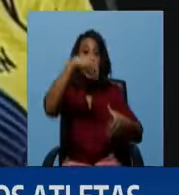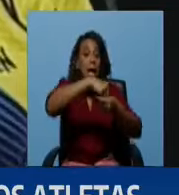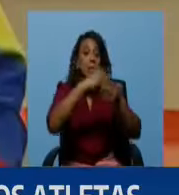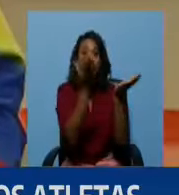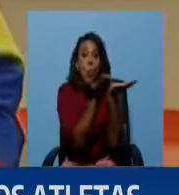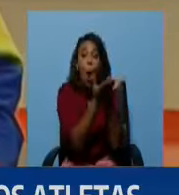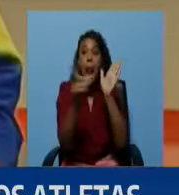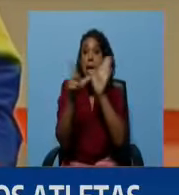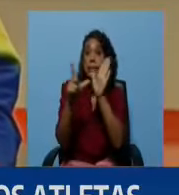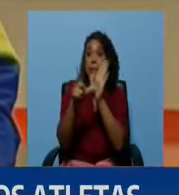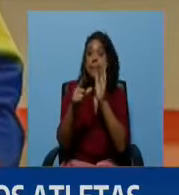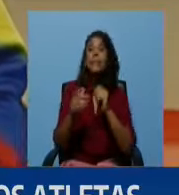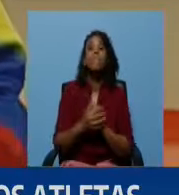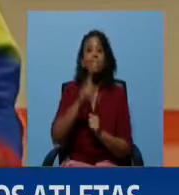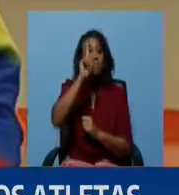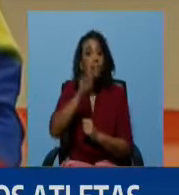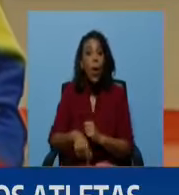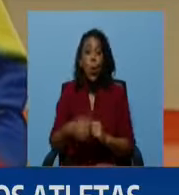escuelas, liceos,